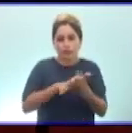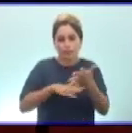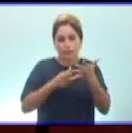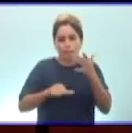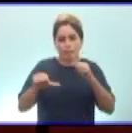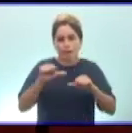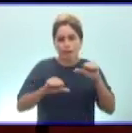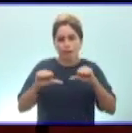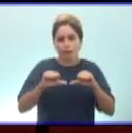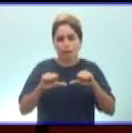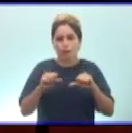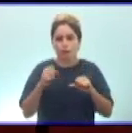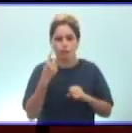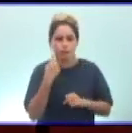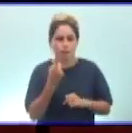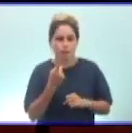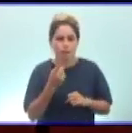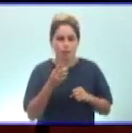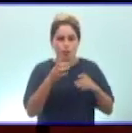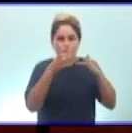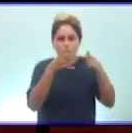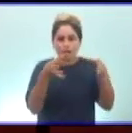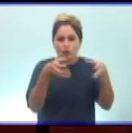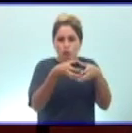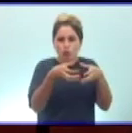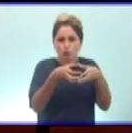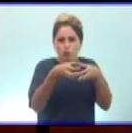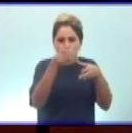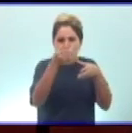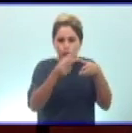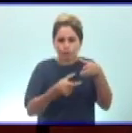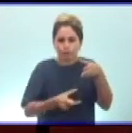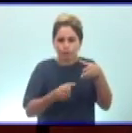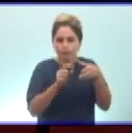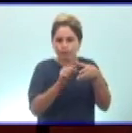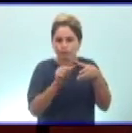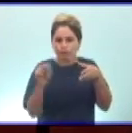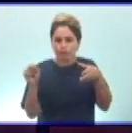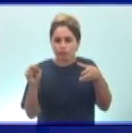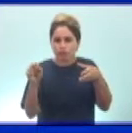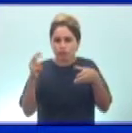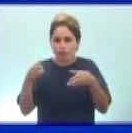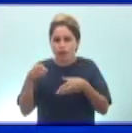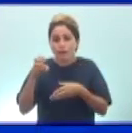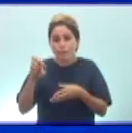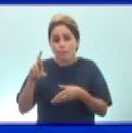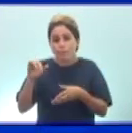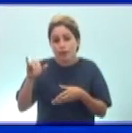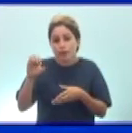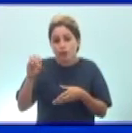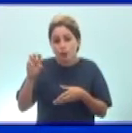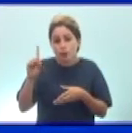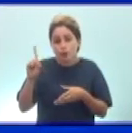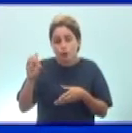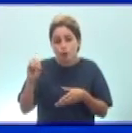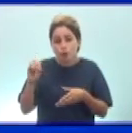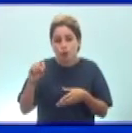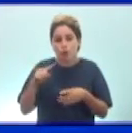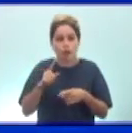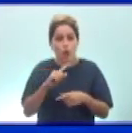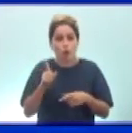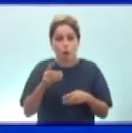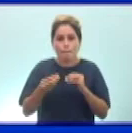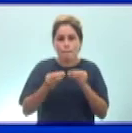hacemos coincidir el grupo con el periodo, nos referimos a un elemento no metálico por la posición en que ocupa en la tabla periódica.